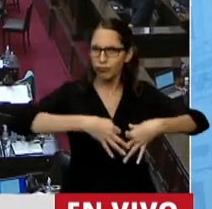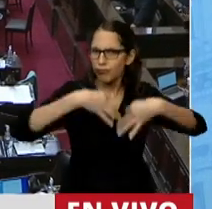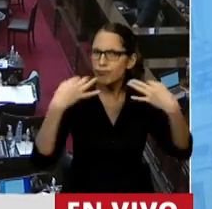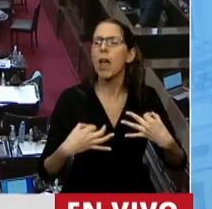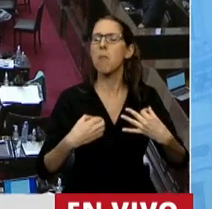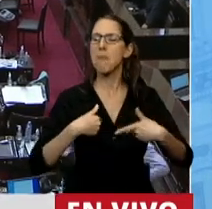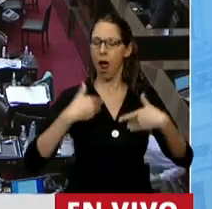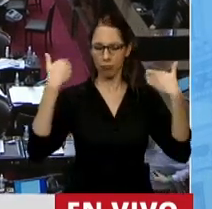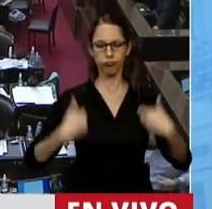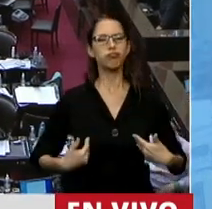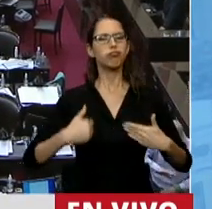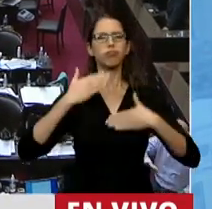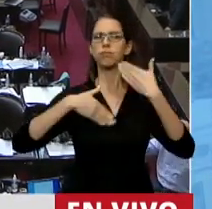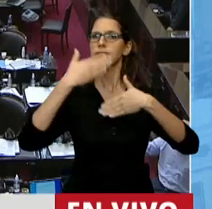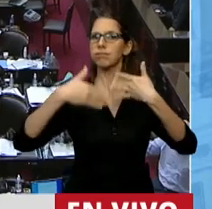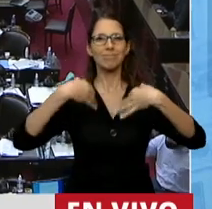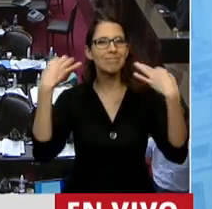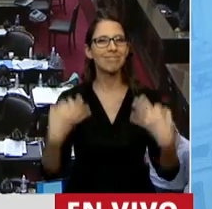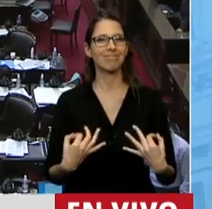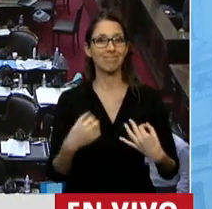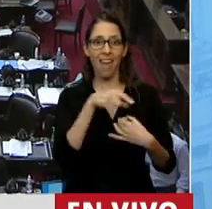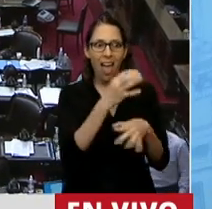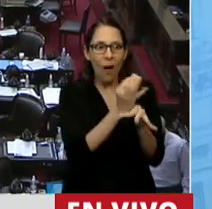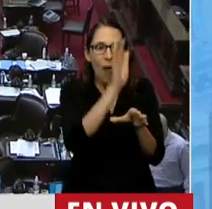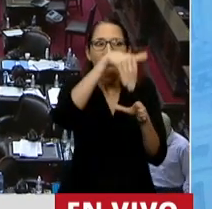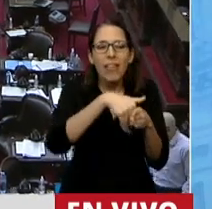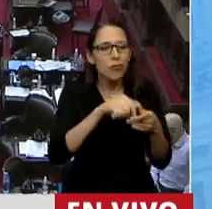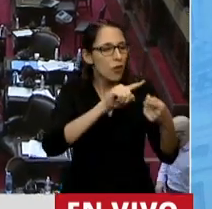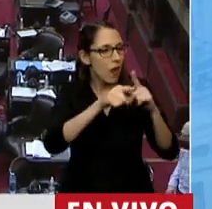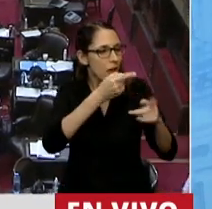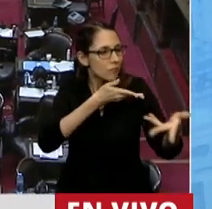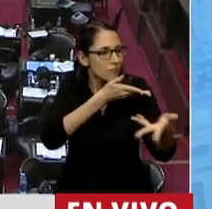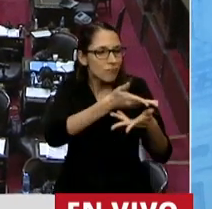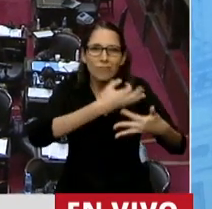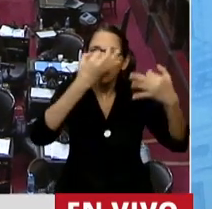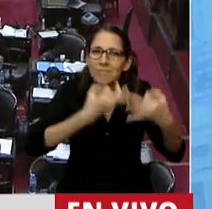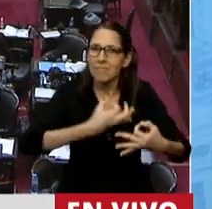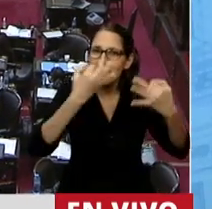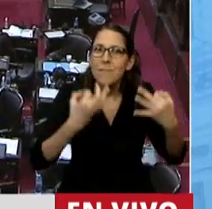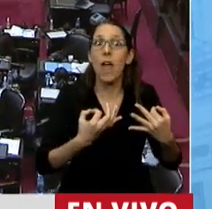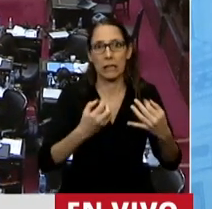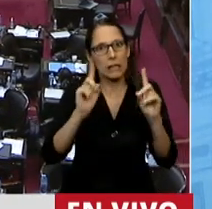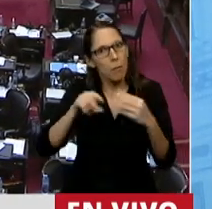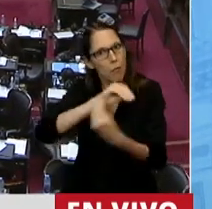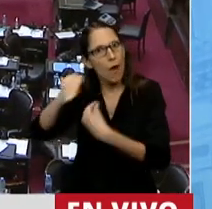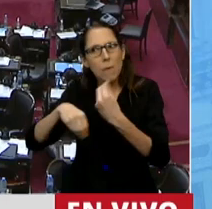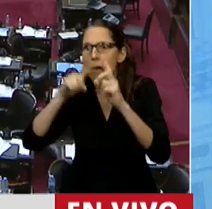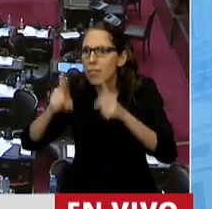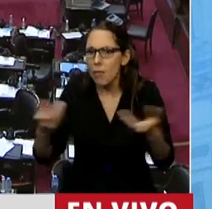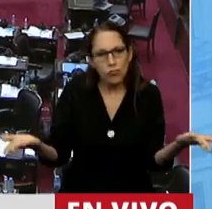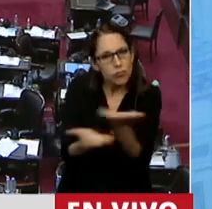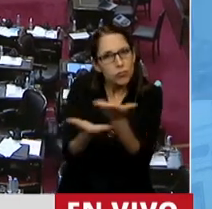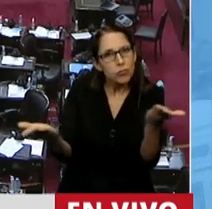un crecimiento pleno, puedan crear vínculos saludables y fundamentalmente las familias también puedan